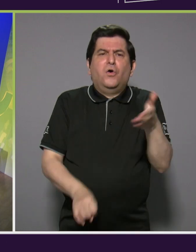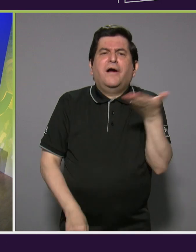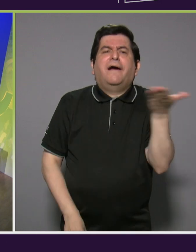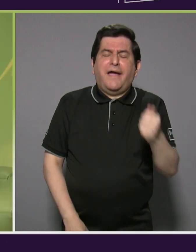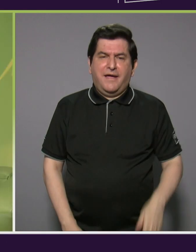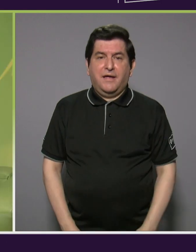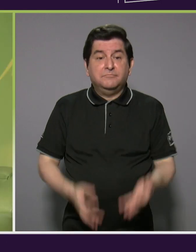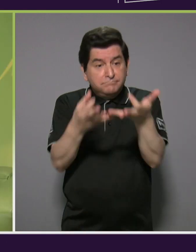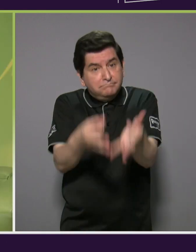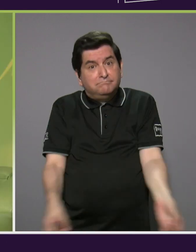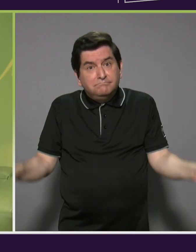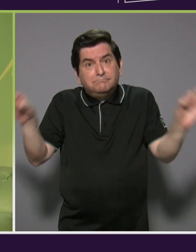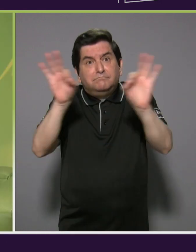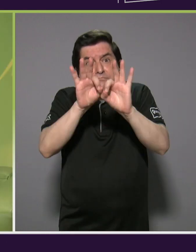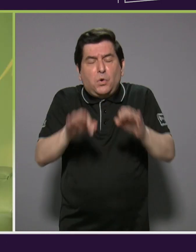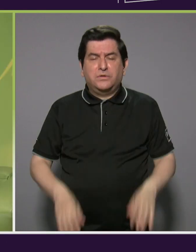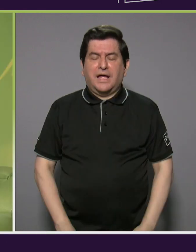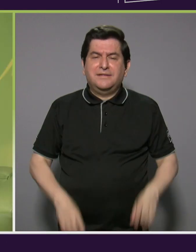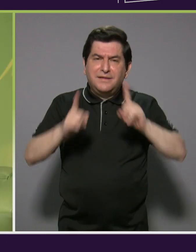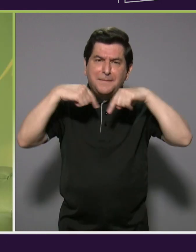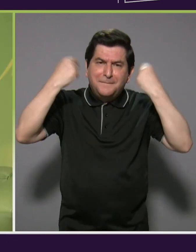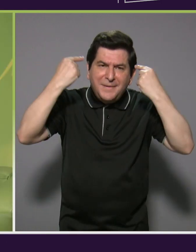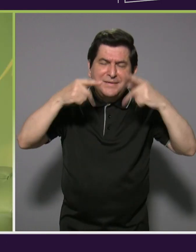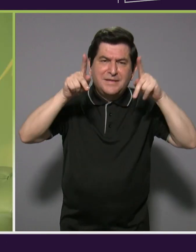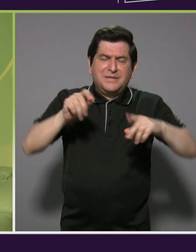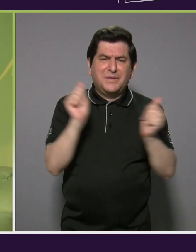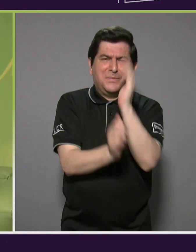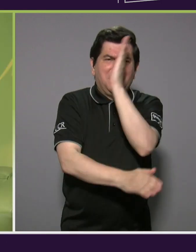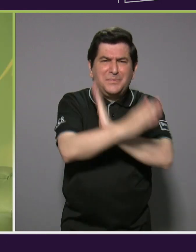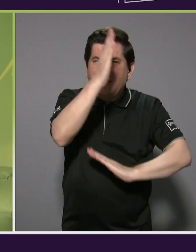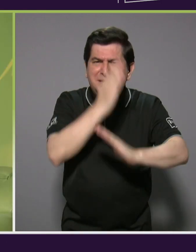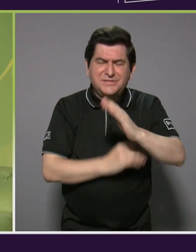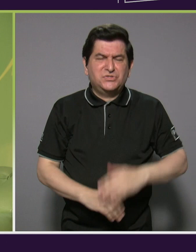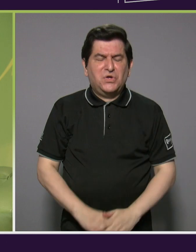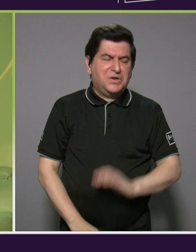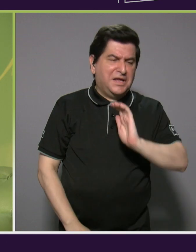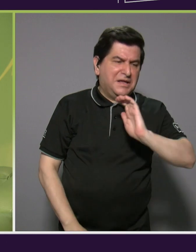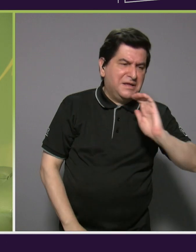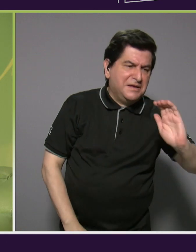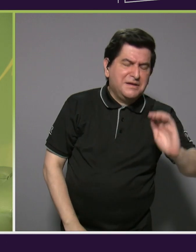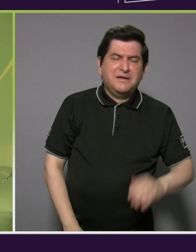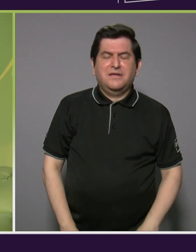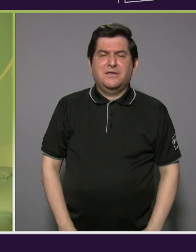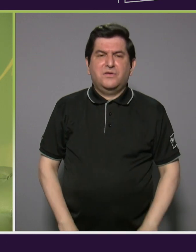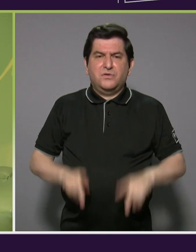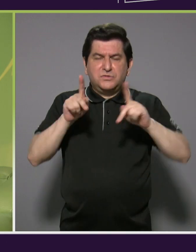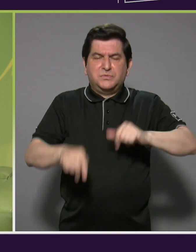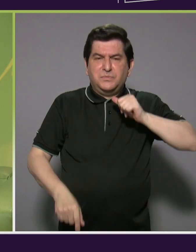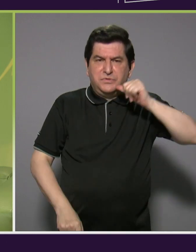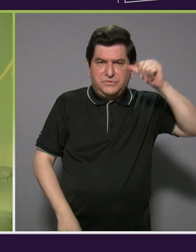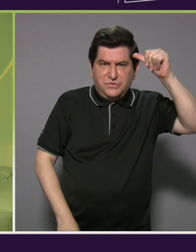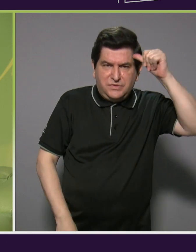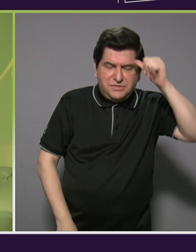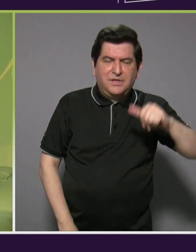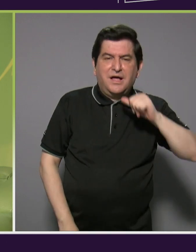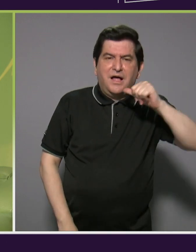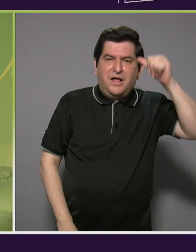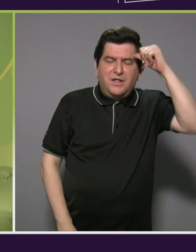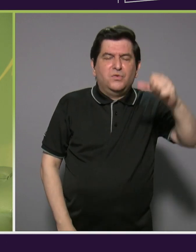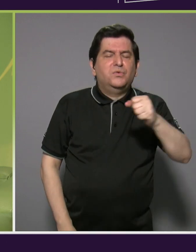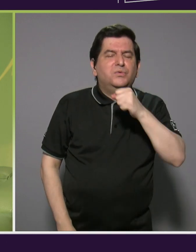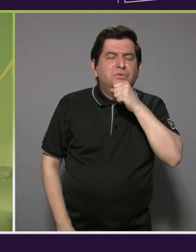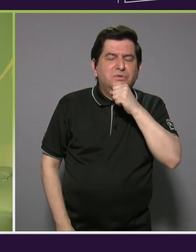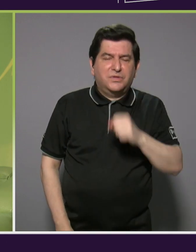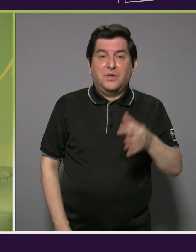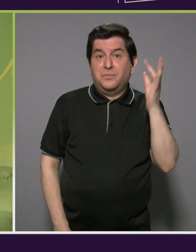es importante, Mildred, porque las personas con discapacidad son niñas y niños, son personas adultas, adultas mayores, son